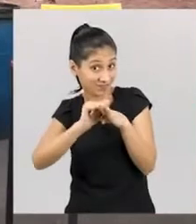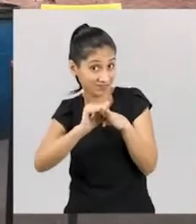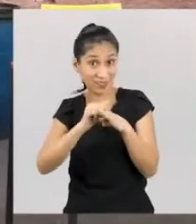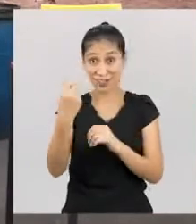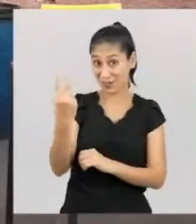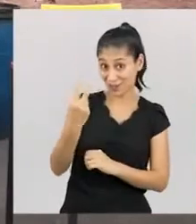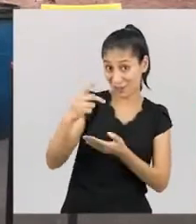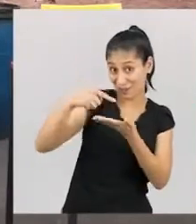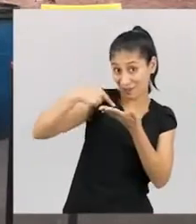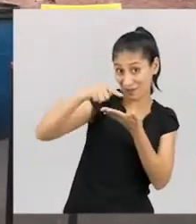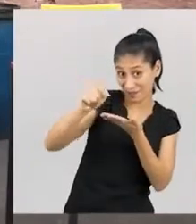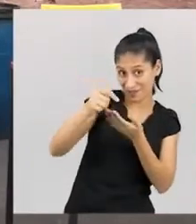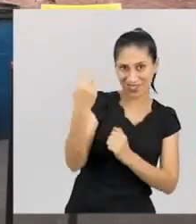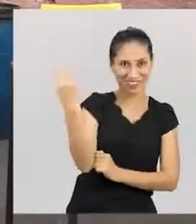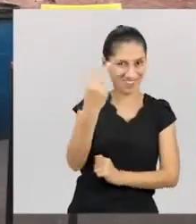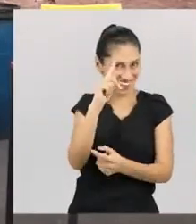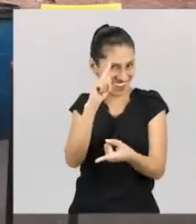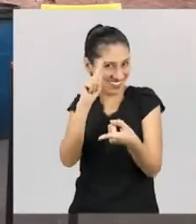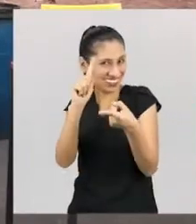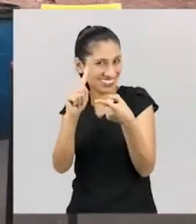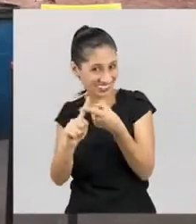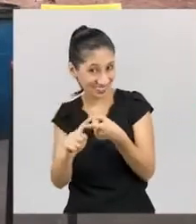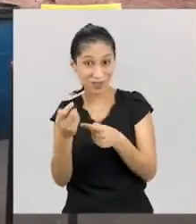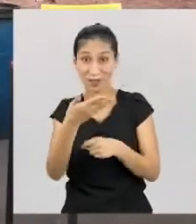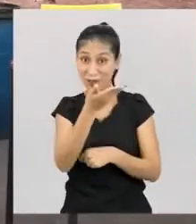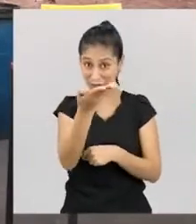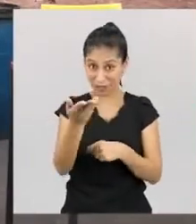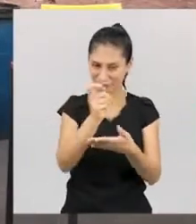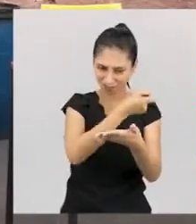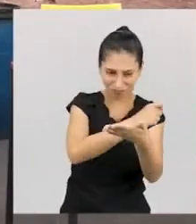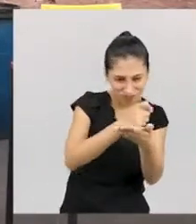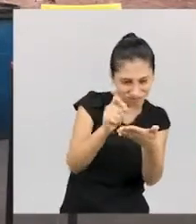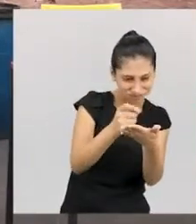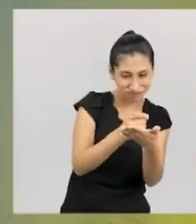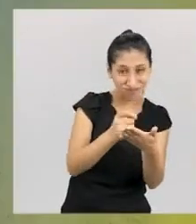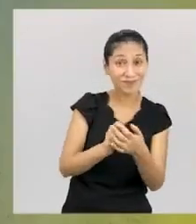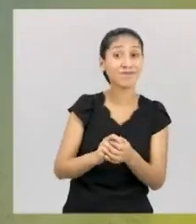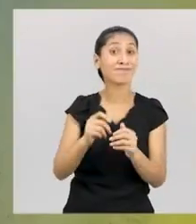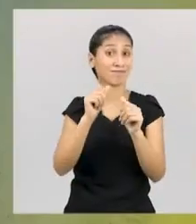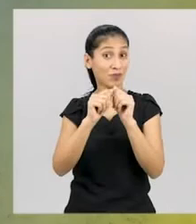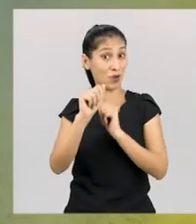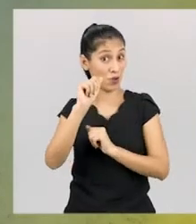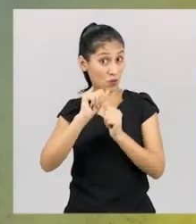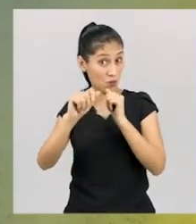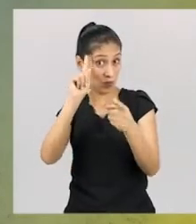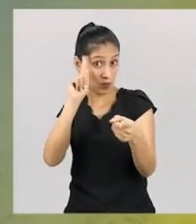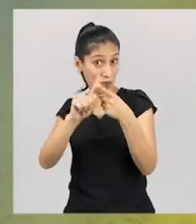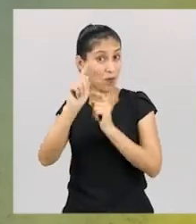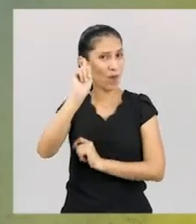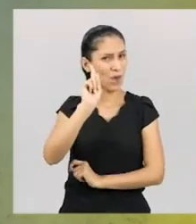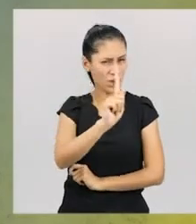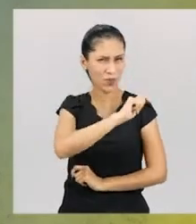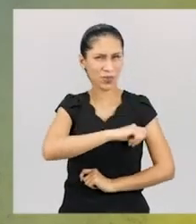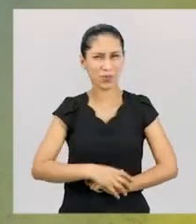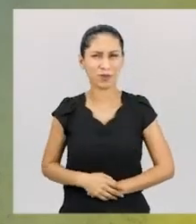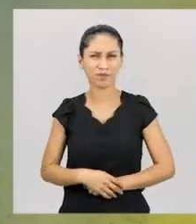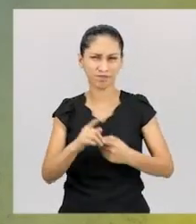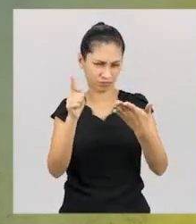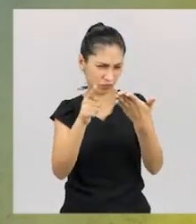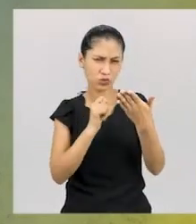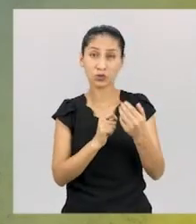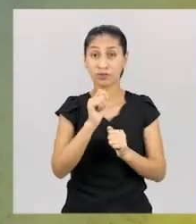casas, Joaquín y yo les dejamos dos retos para que los puedan resolver. Reto 1.